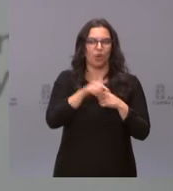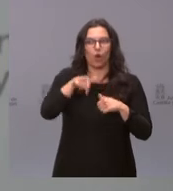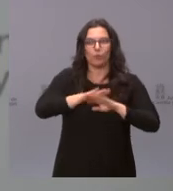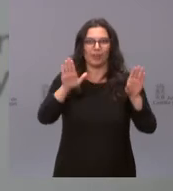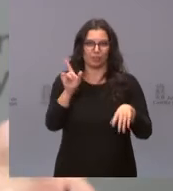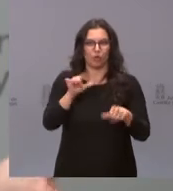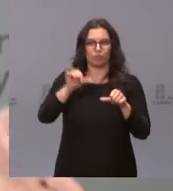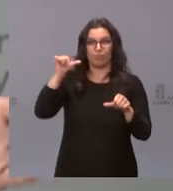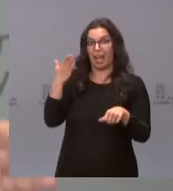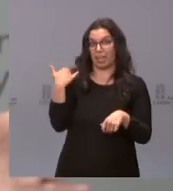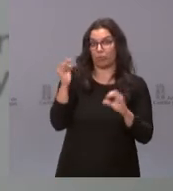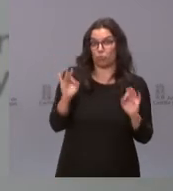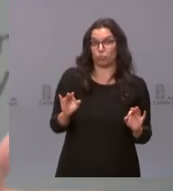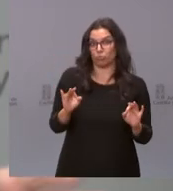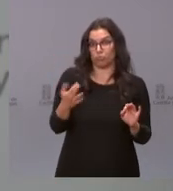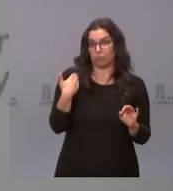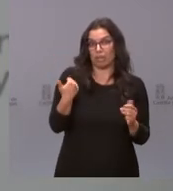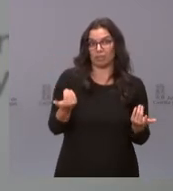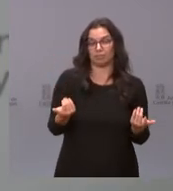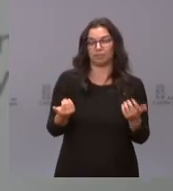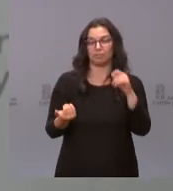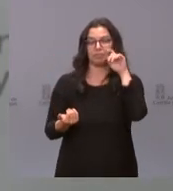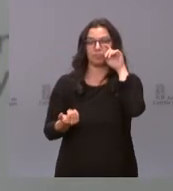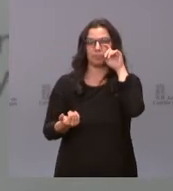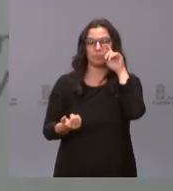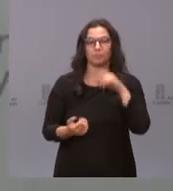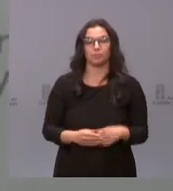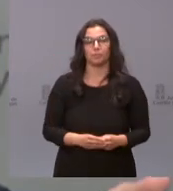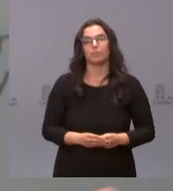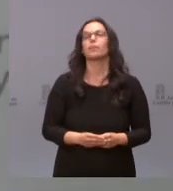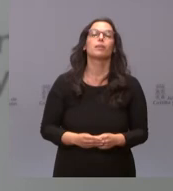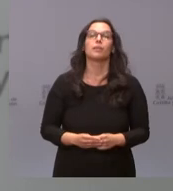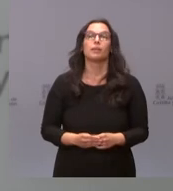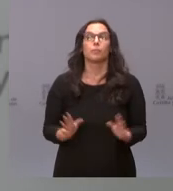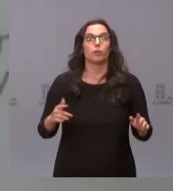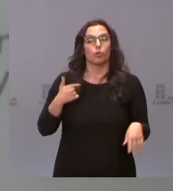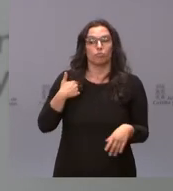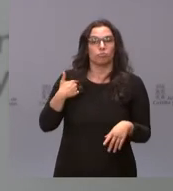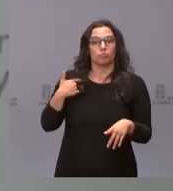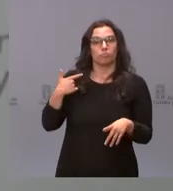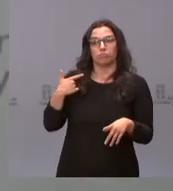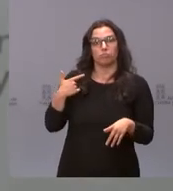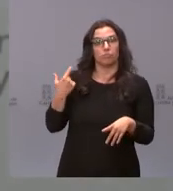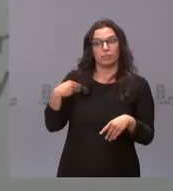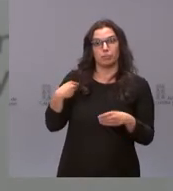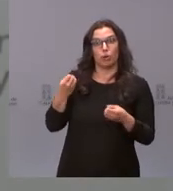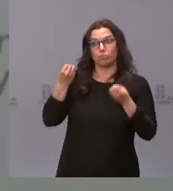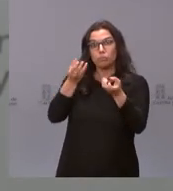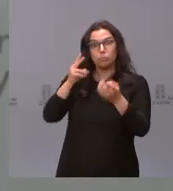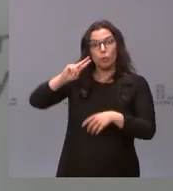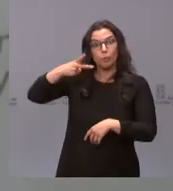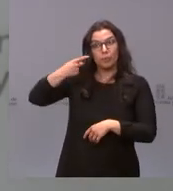ayer mismo sin ir más lejos pero yo ratifico todas y cada una de las palabras del